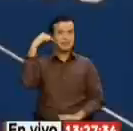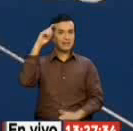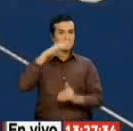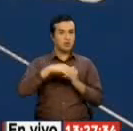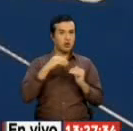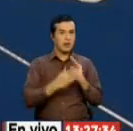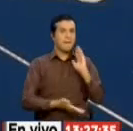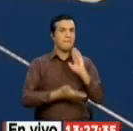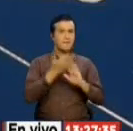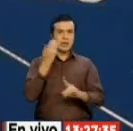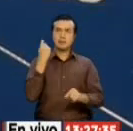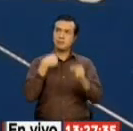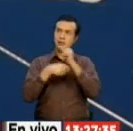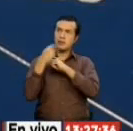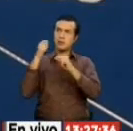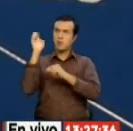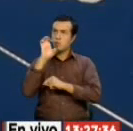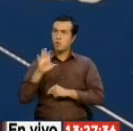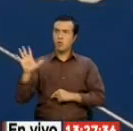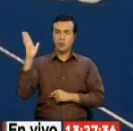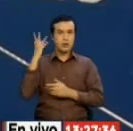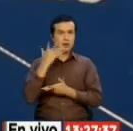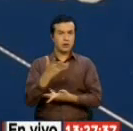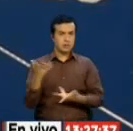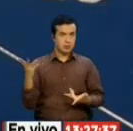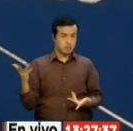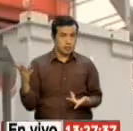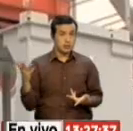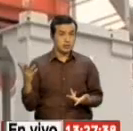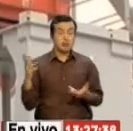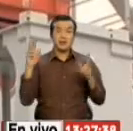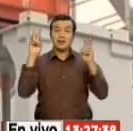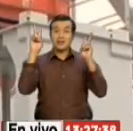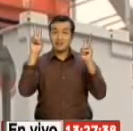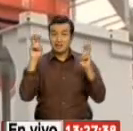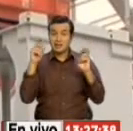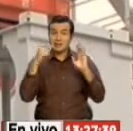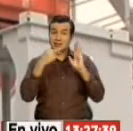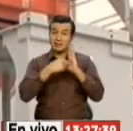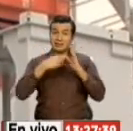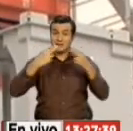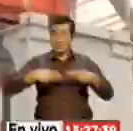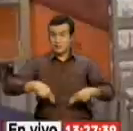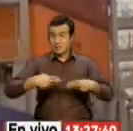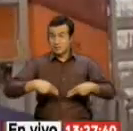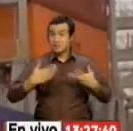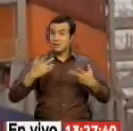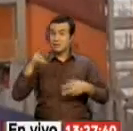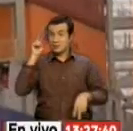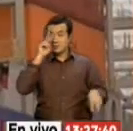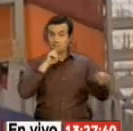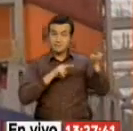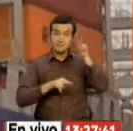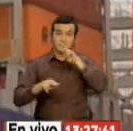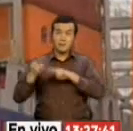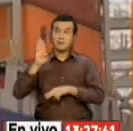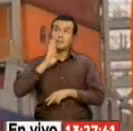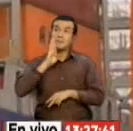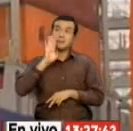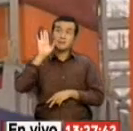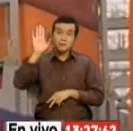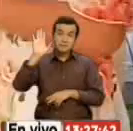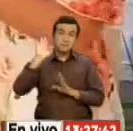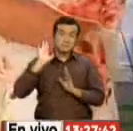de dólares sus ventas al mercado europeo. Mientras tanto, el tema de la tasa aduanera es analizado en Bruselas.